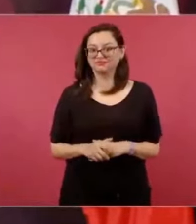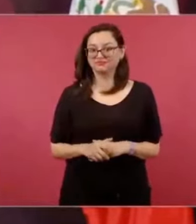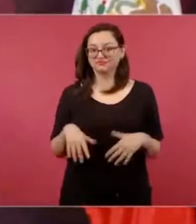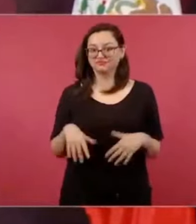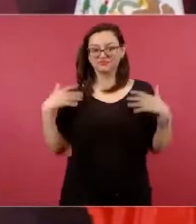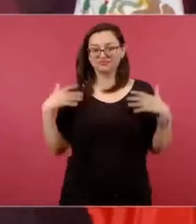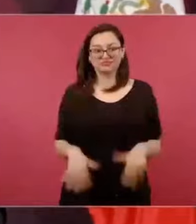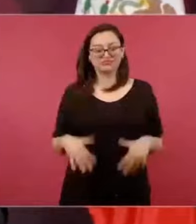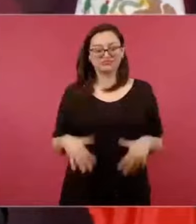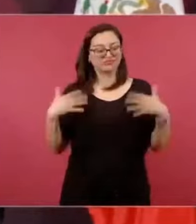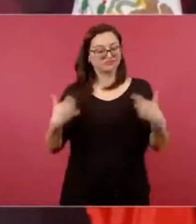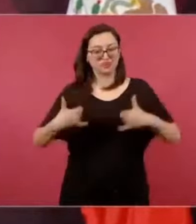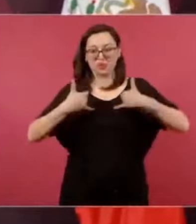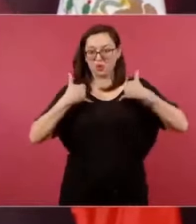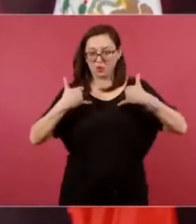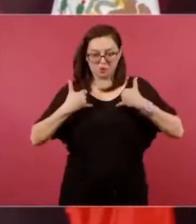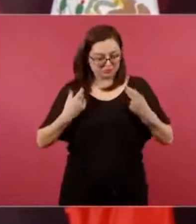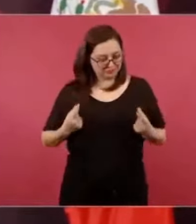no, no.